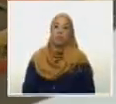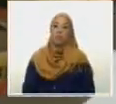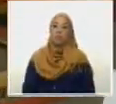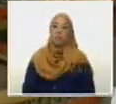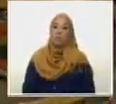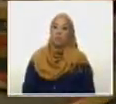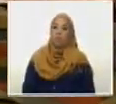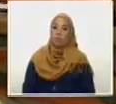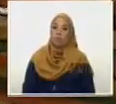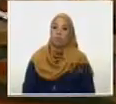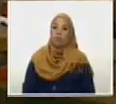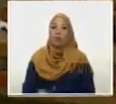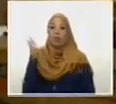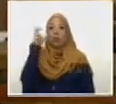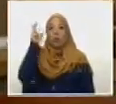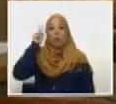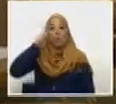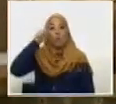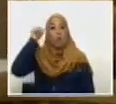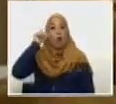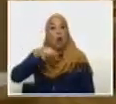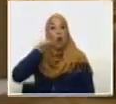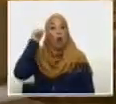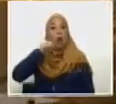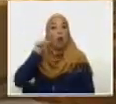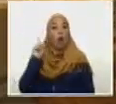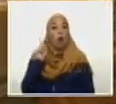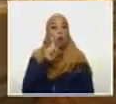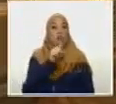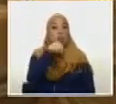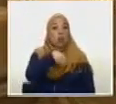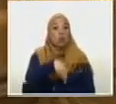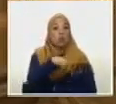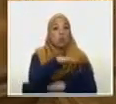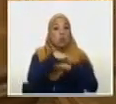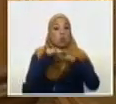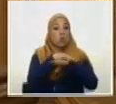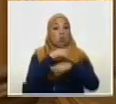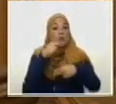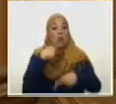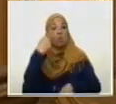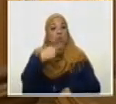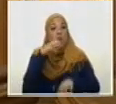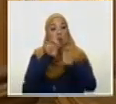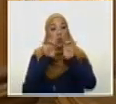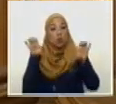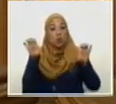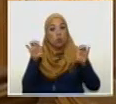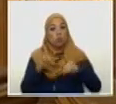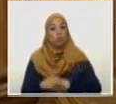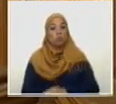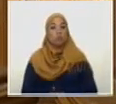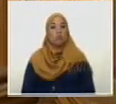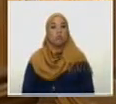Y aquí se lo escuché al profesor Aristóbulo Isturiz, que dijo un día que el Estado es el rector de la política educativa.